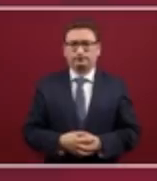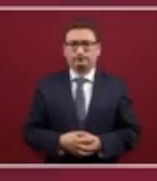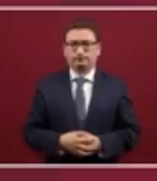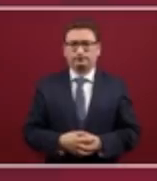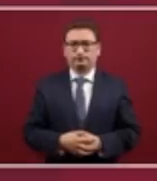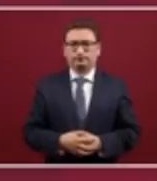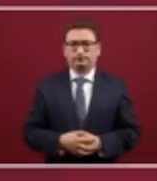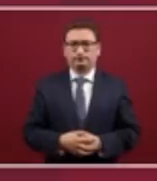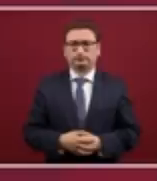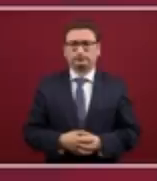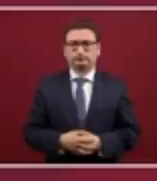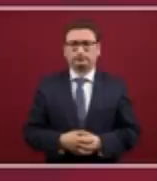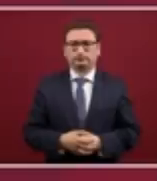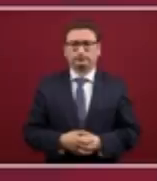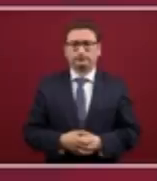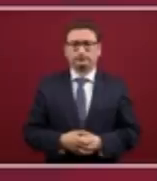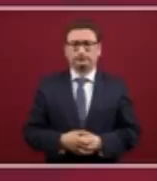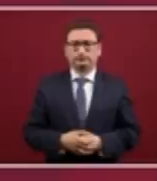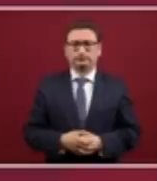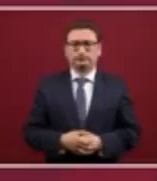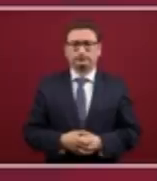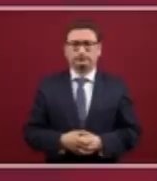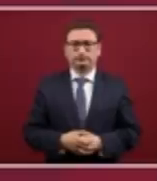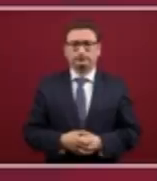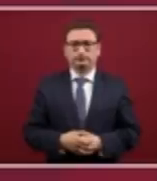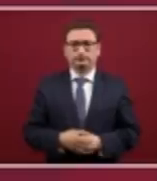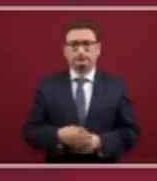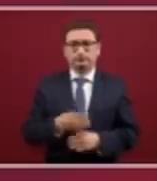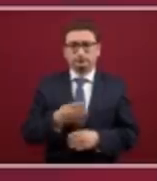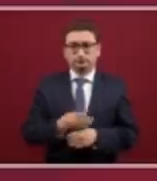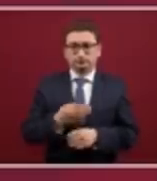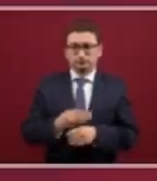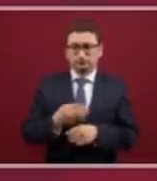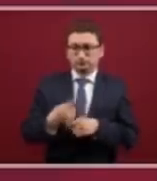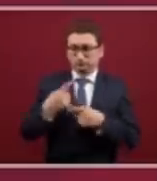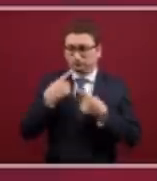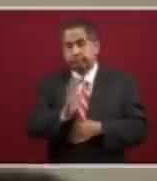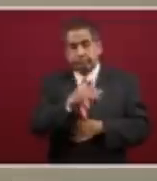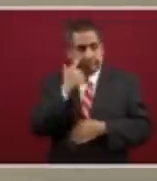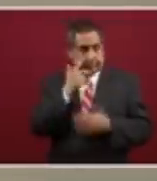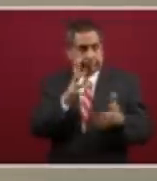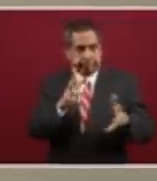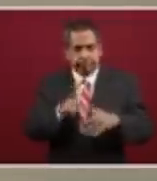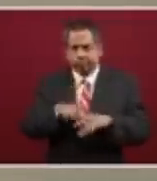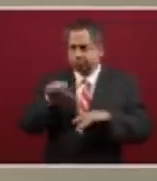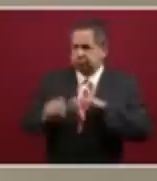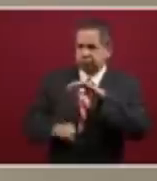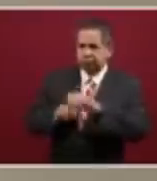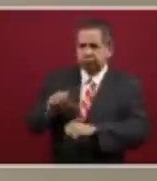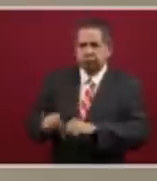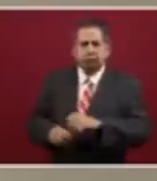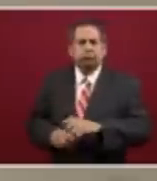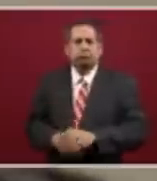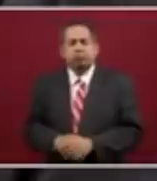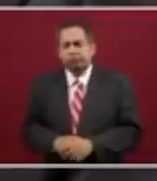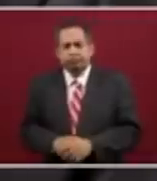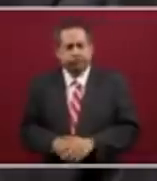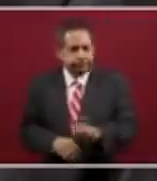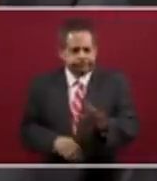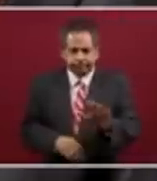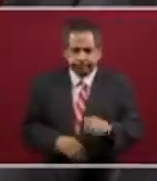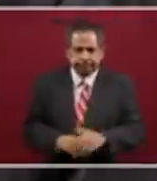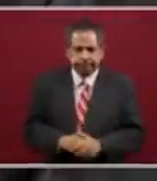sin embargo aseveró que no se permitirá que los migrantes transitan por el territorio nacional de manera ilegal puede